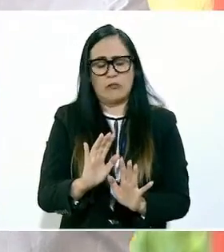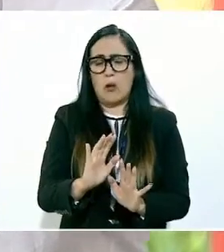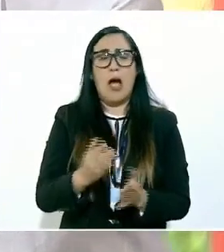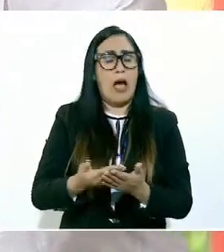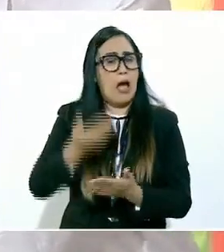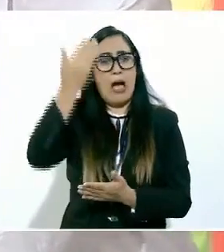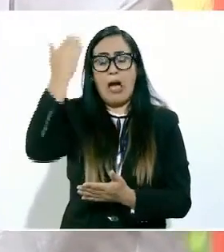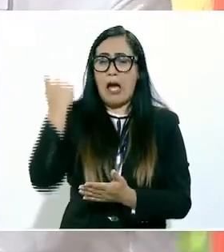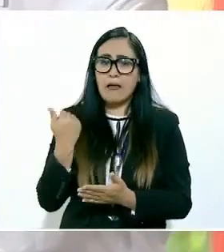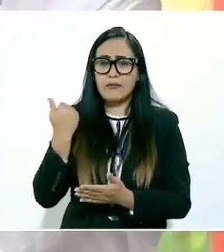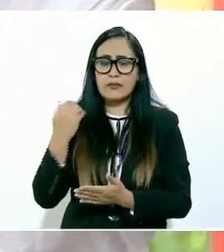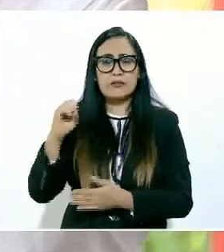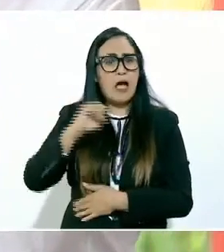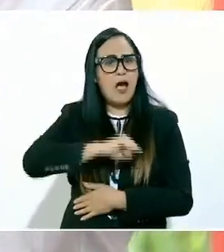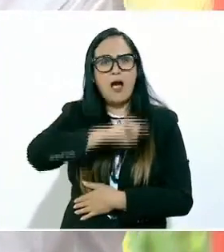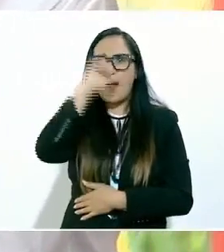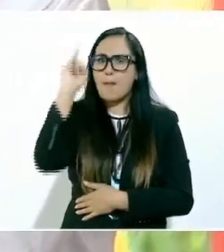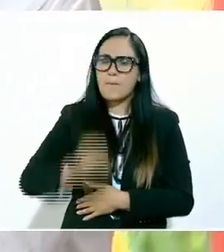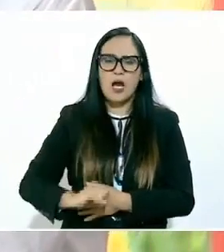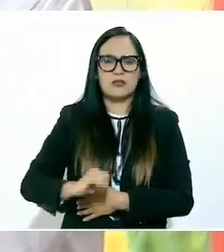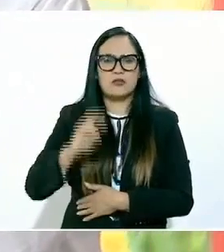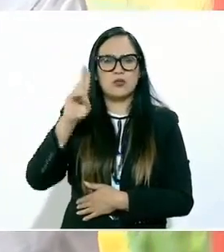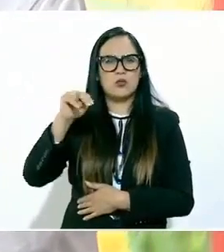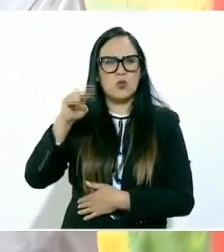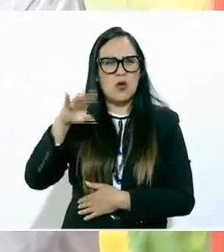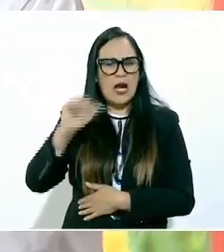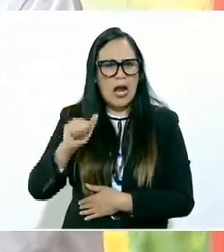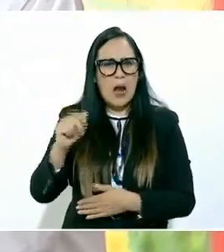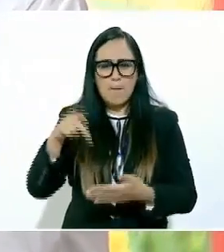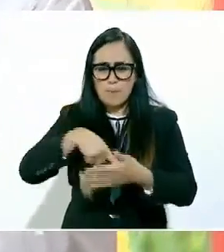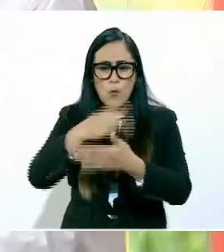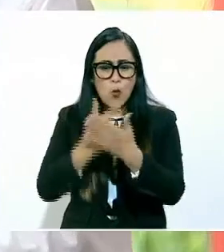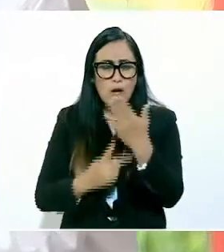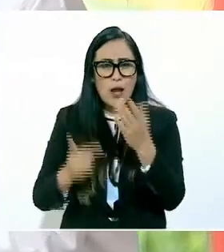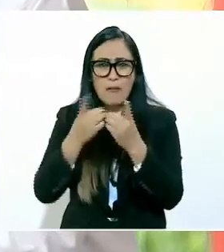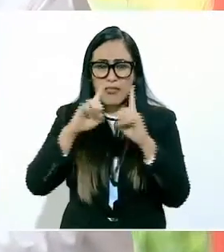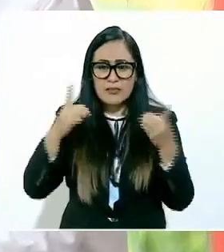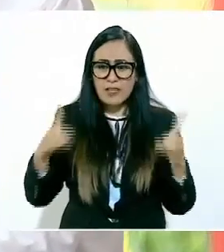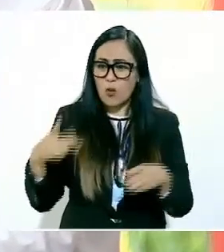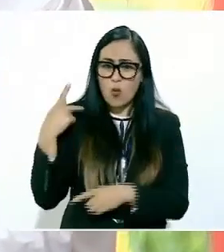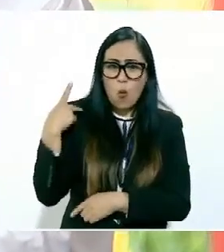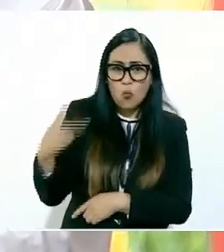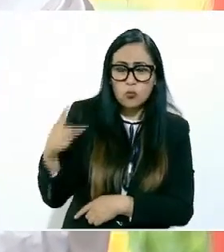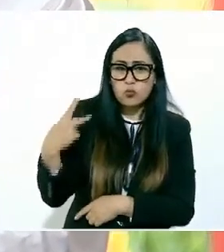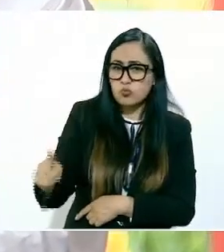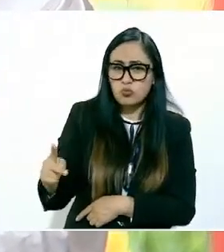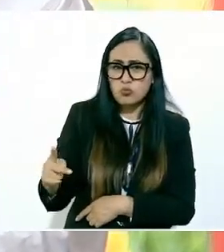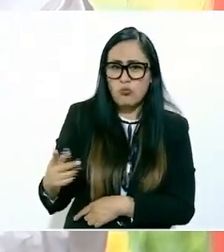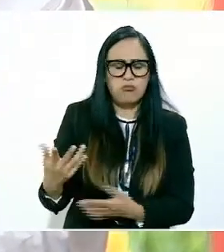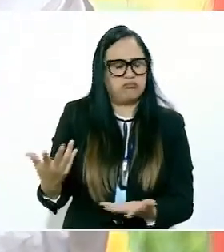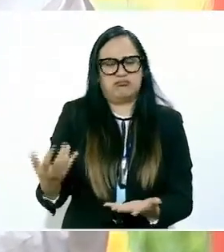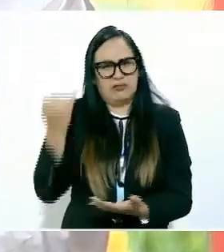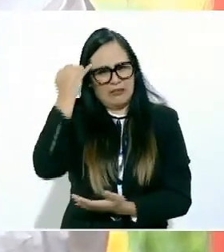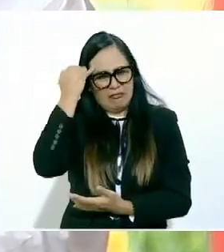nunca hubo un programa de desarrollo propio.